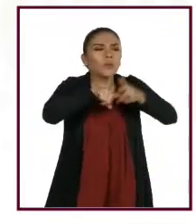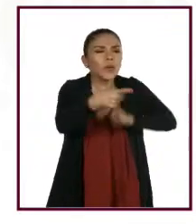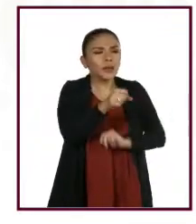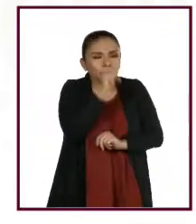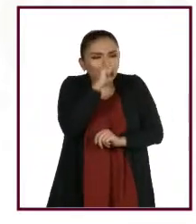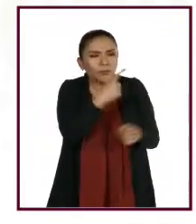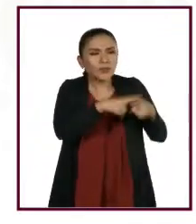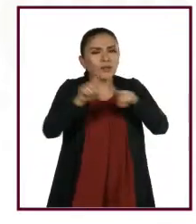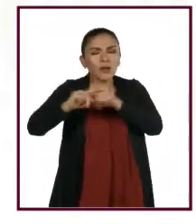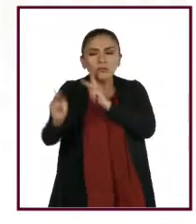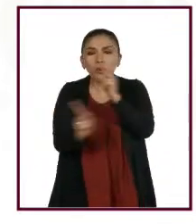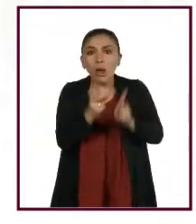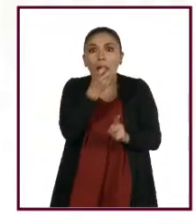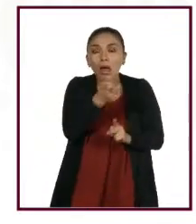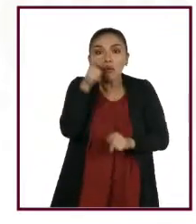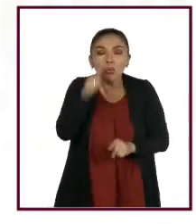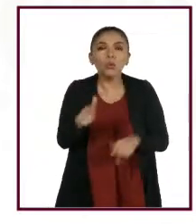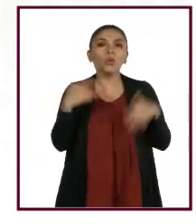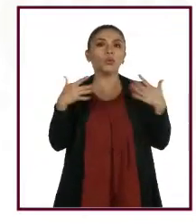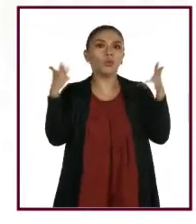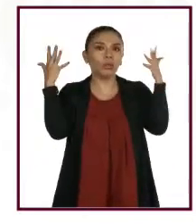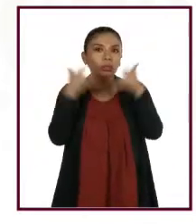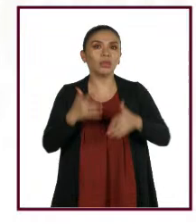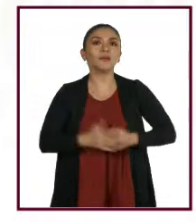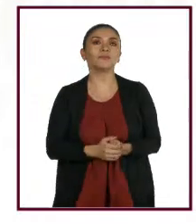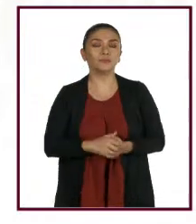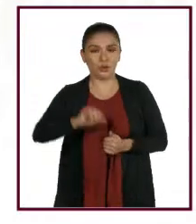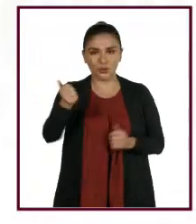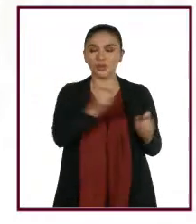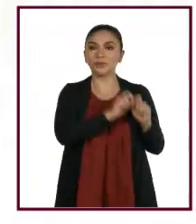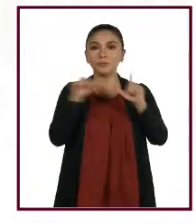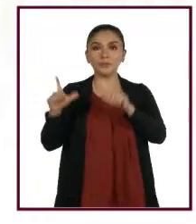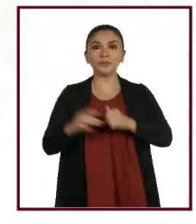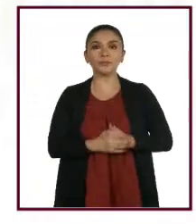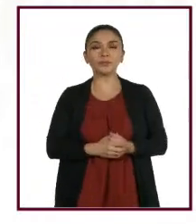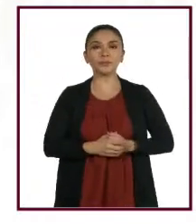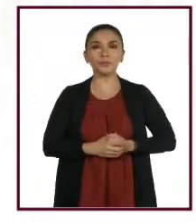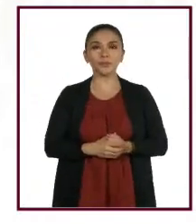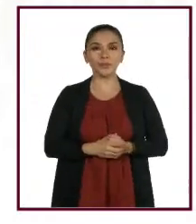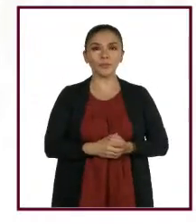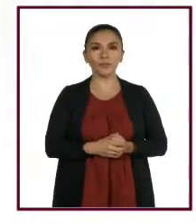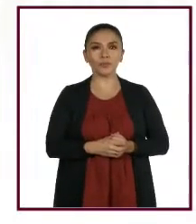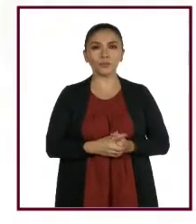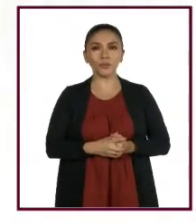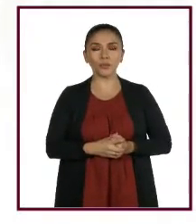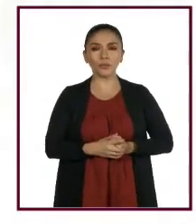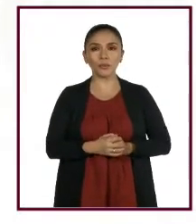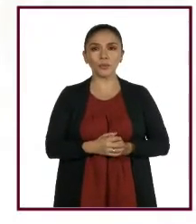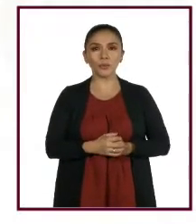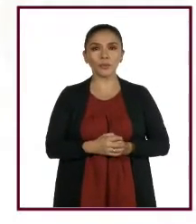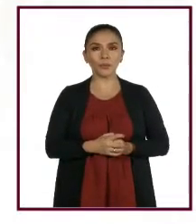de sustancias inhalables. Le pasamos a la siguiente, por favor.